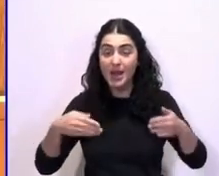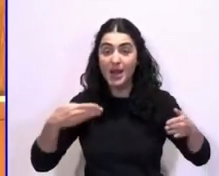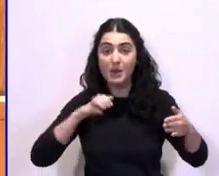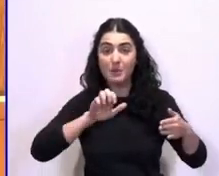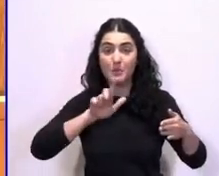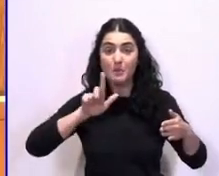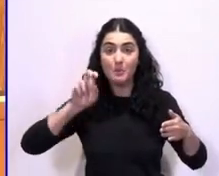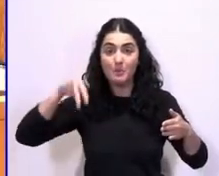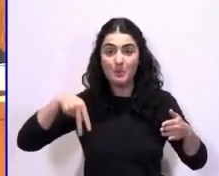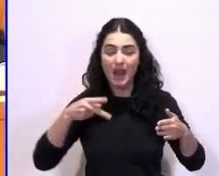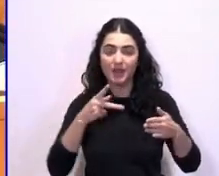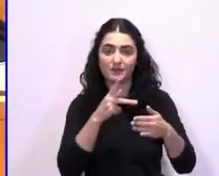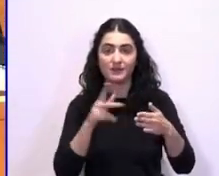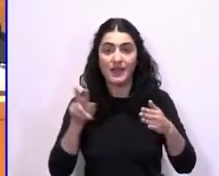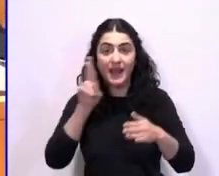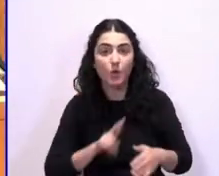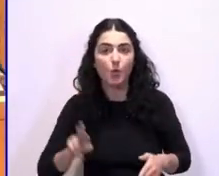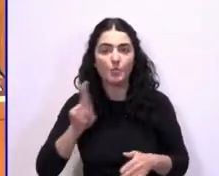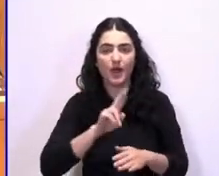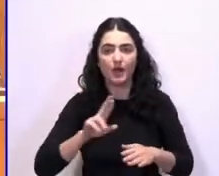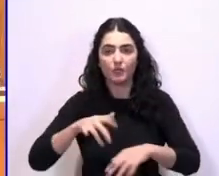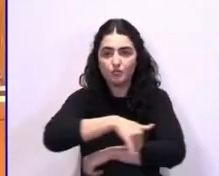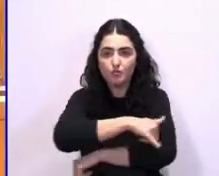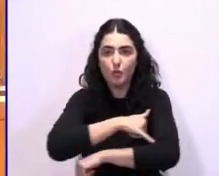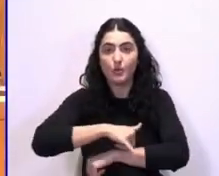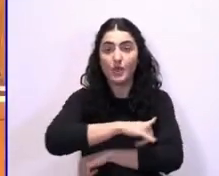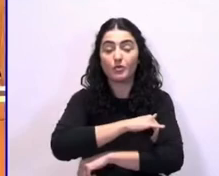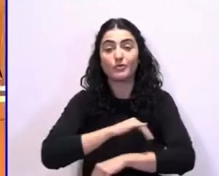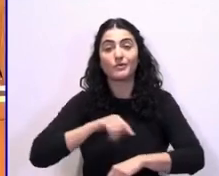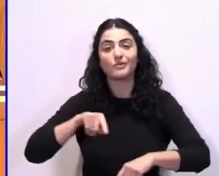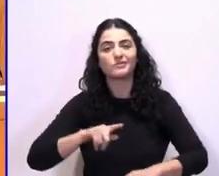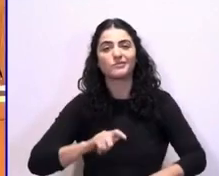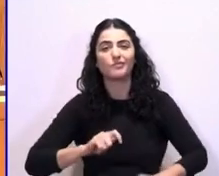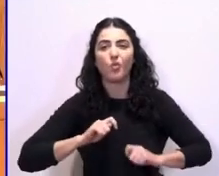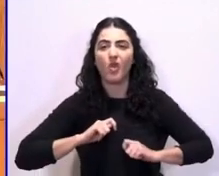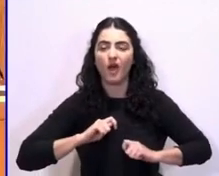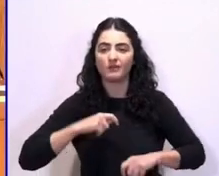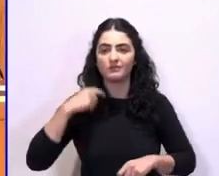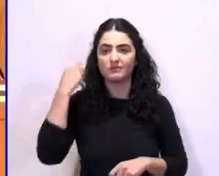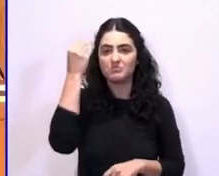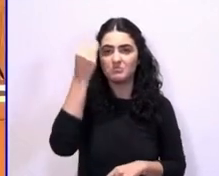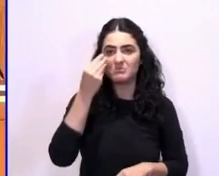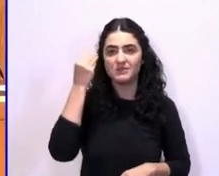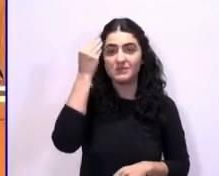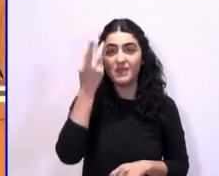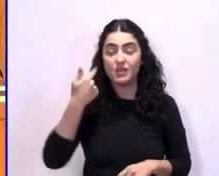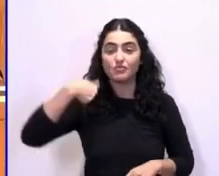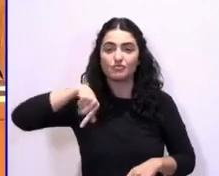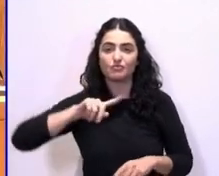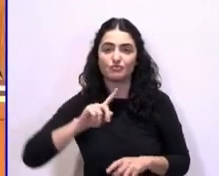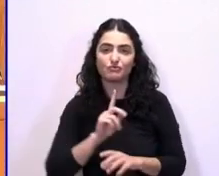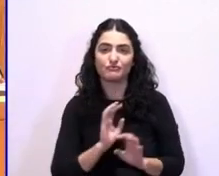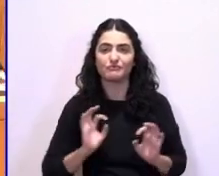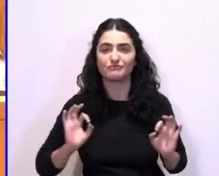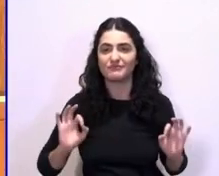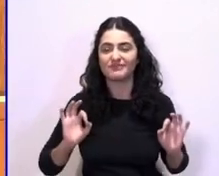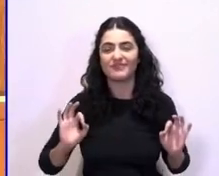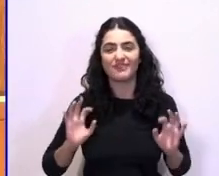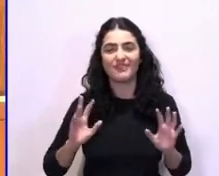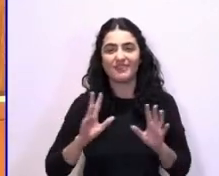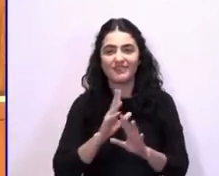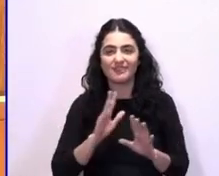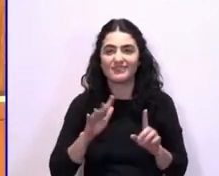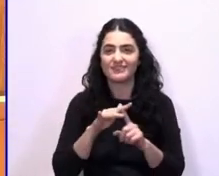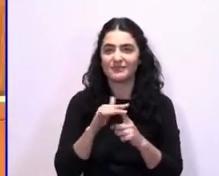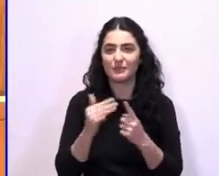esta legislatura. Y esto nos hace también pensar que nos encontramos ante una falacia, ya que le ha gustado al